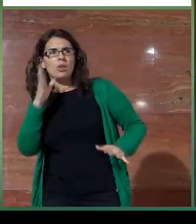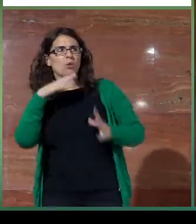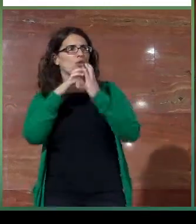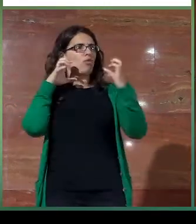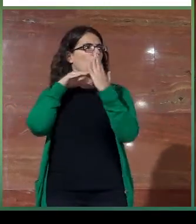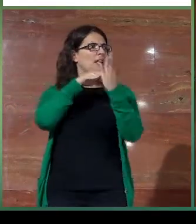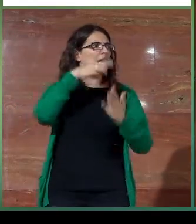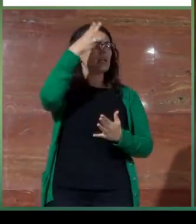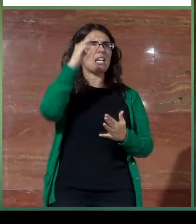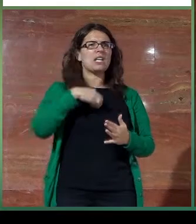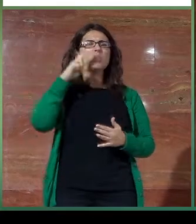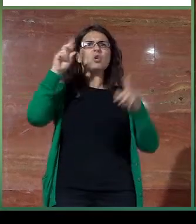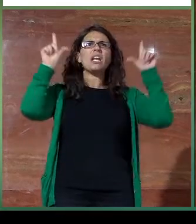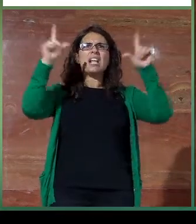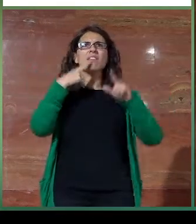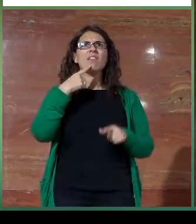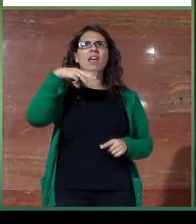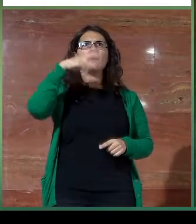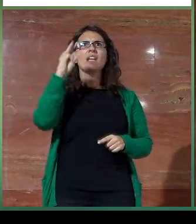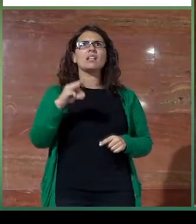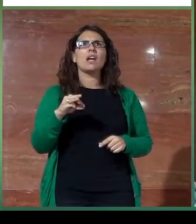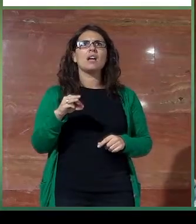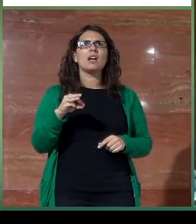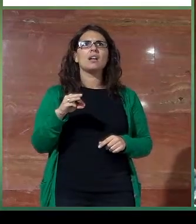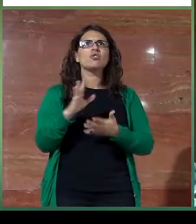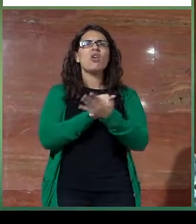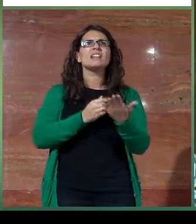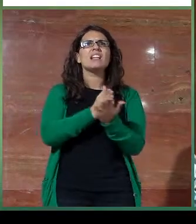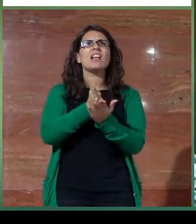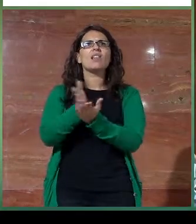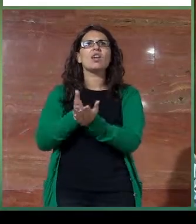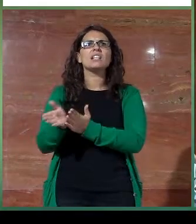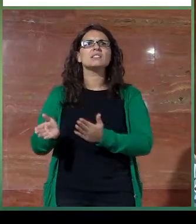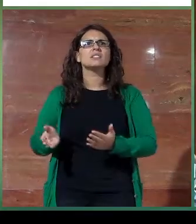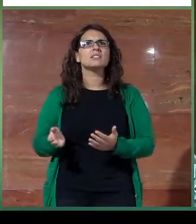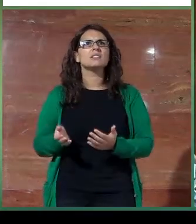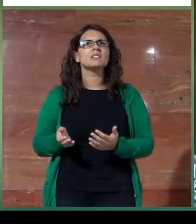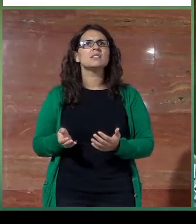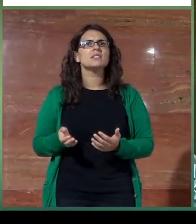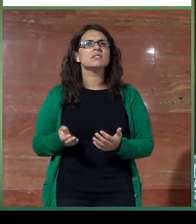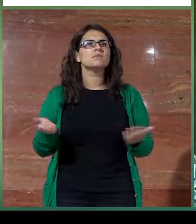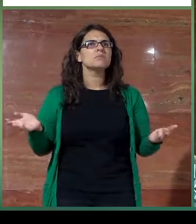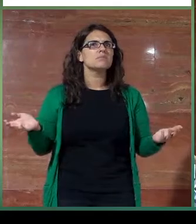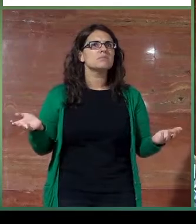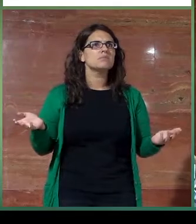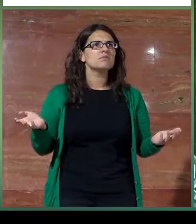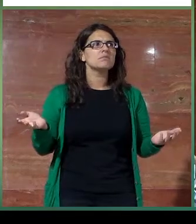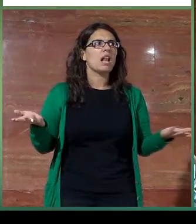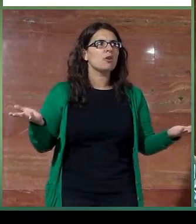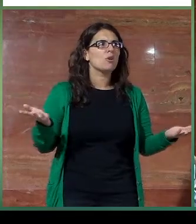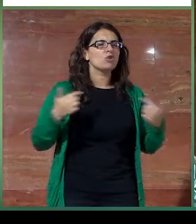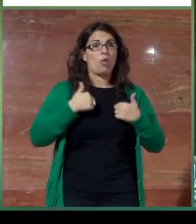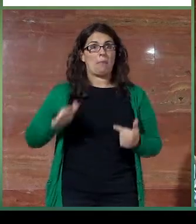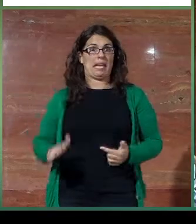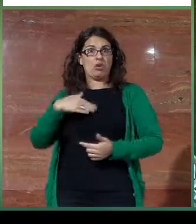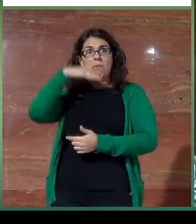y de repente he visto un cartel que ponía M30, todas las direcciones. Y claro, a mí, yo cuando era pequeño, mi padre me